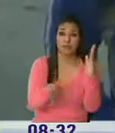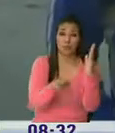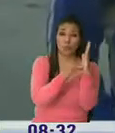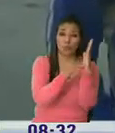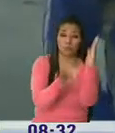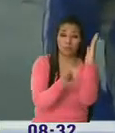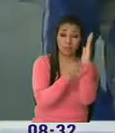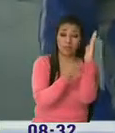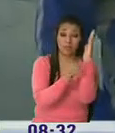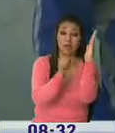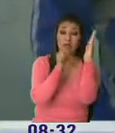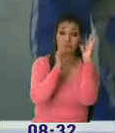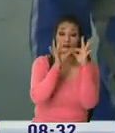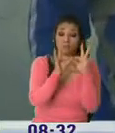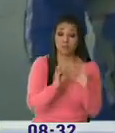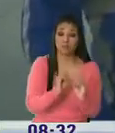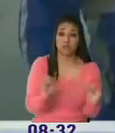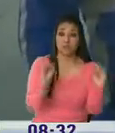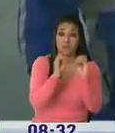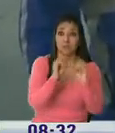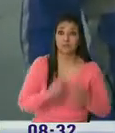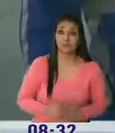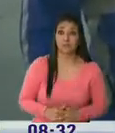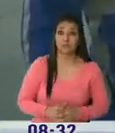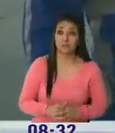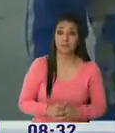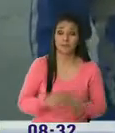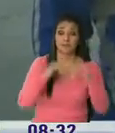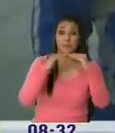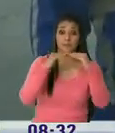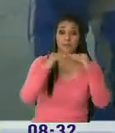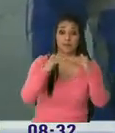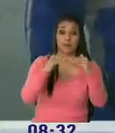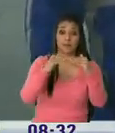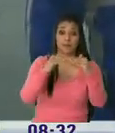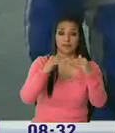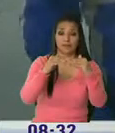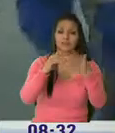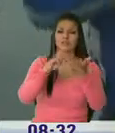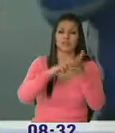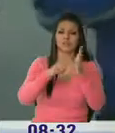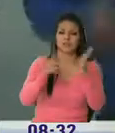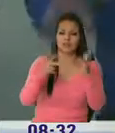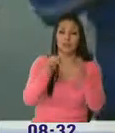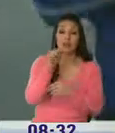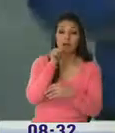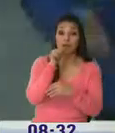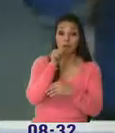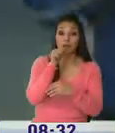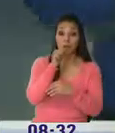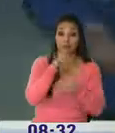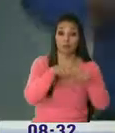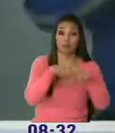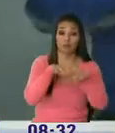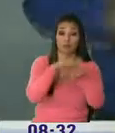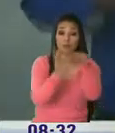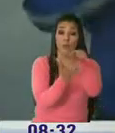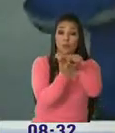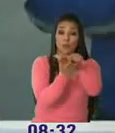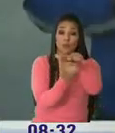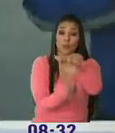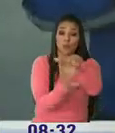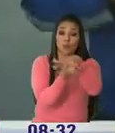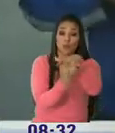por el descuido y el mantenimiento. Incluso en la parte de la mitad hay un lavado de finas. ¿Qué significa esto? Que el agua está filtrando en la parte